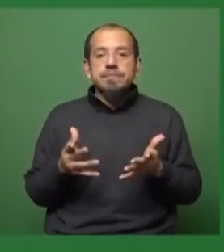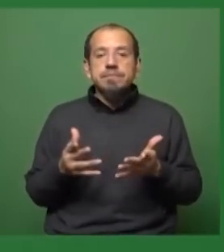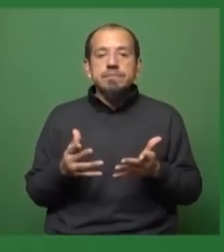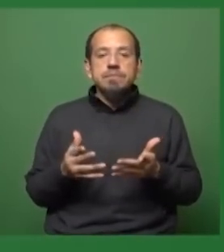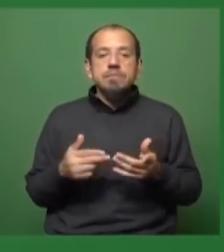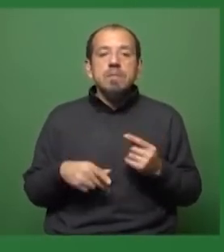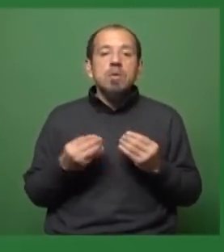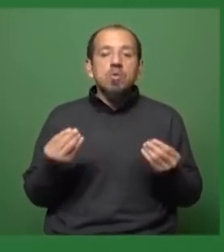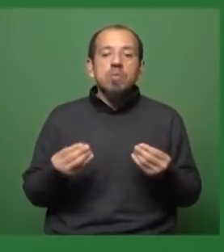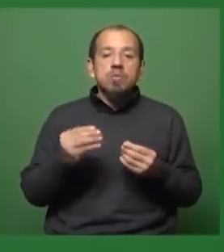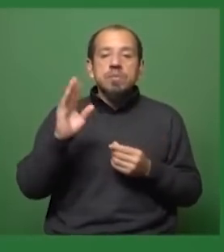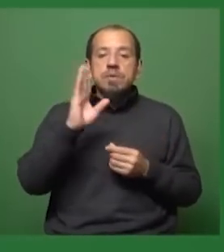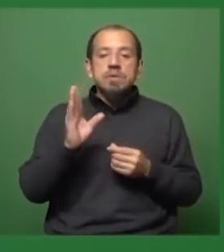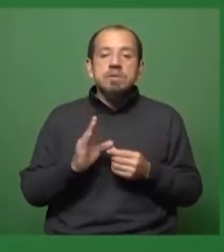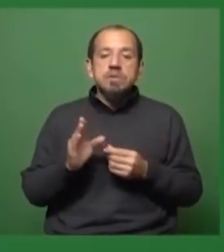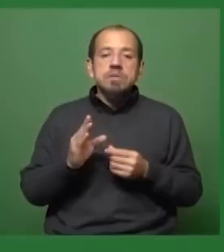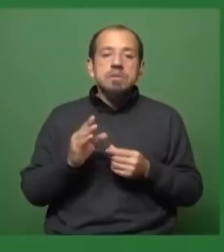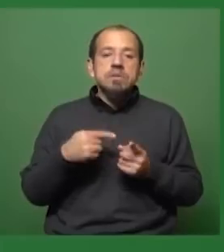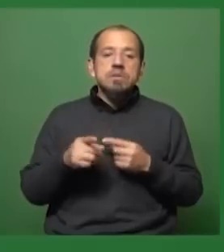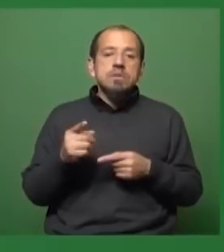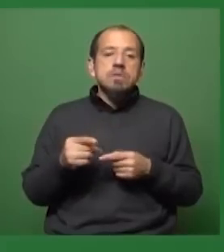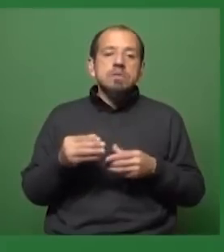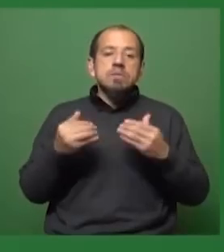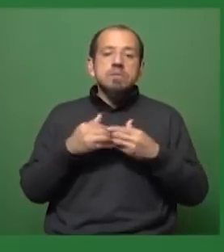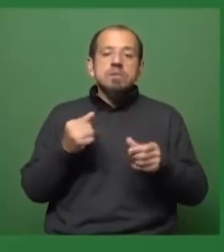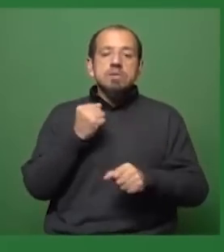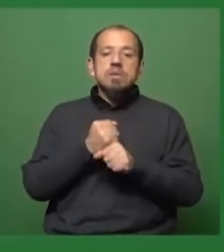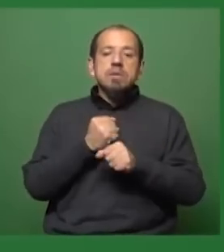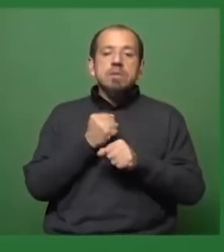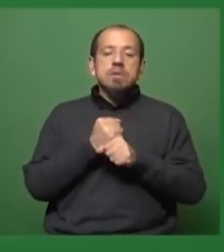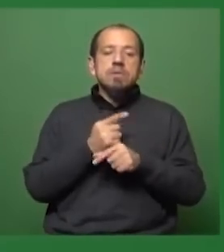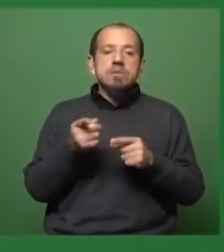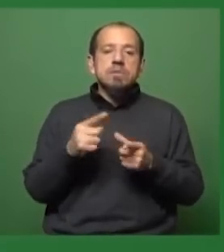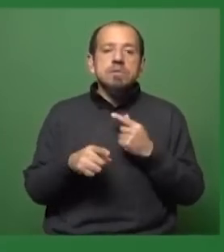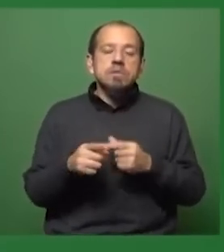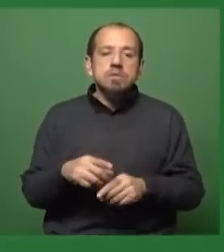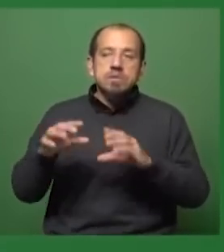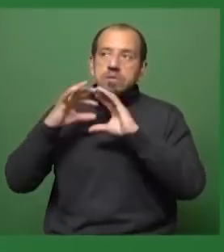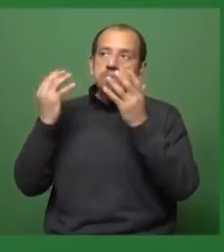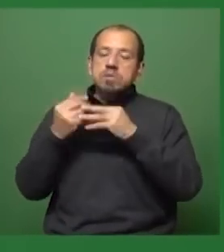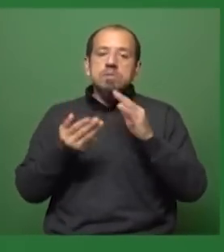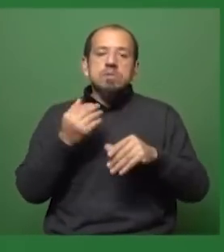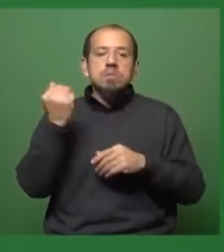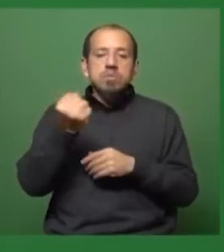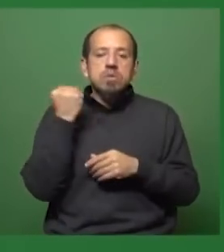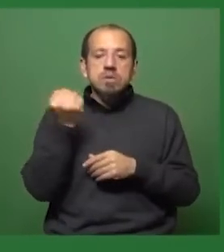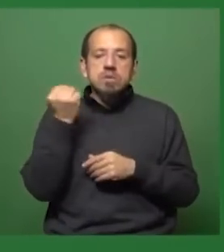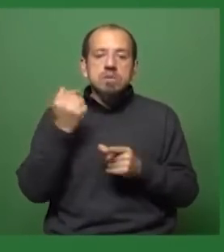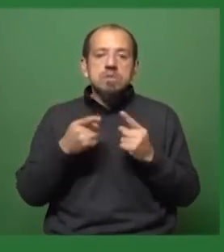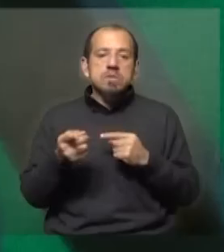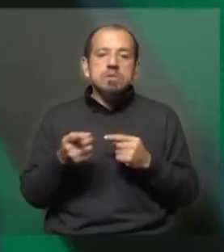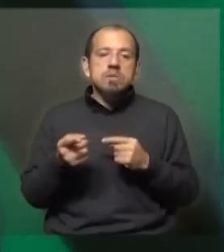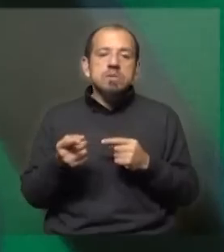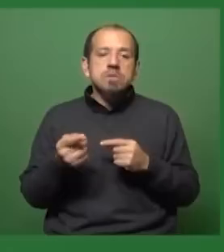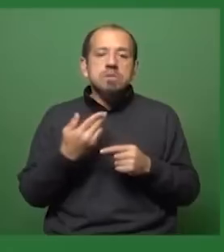de como Brasil la recompuesto o ha empezado a trabajar en un liderazgo regional y mundial mucho más importante le toca la presidencia Pro